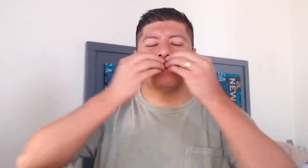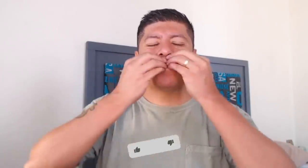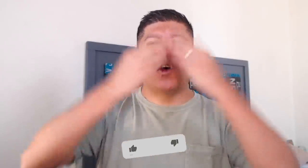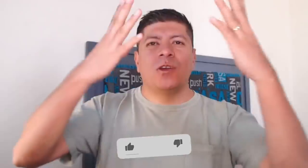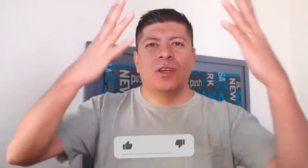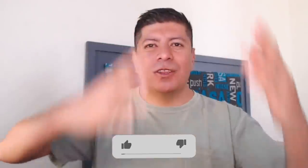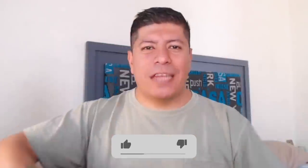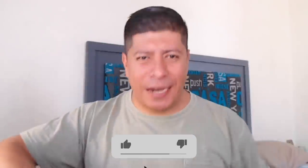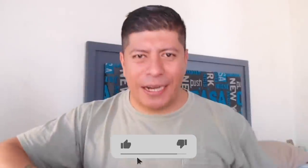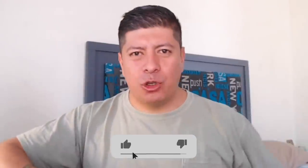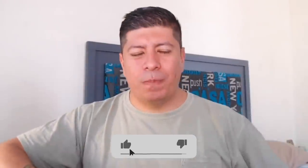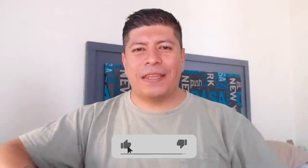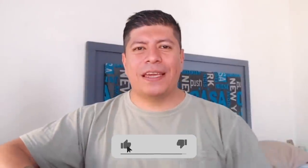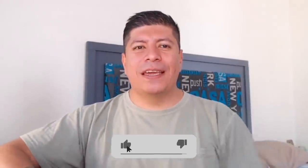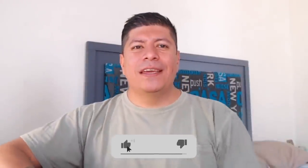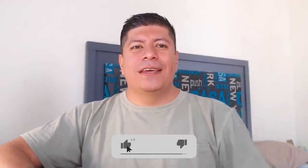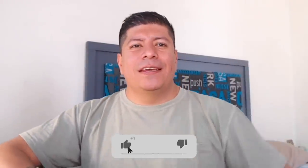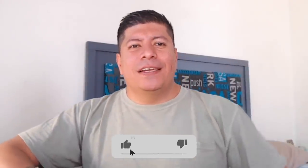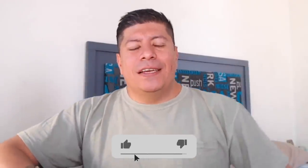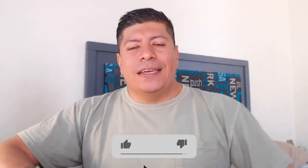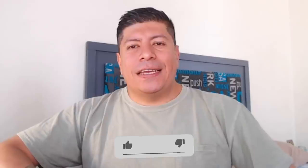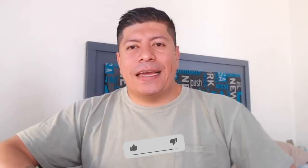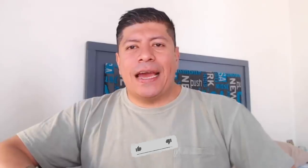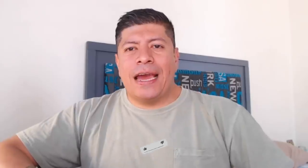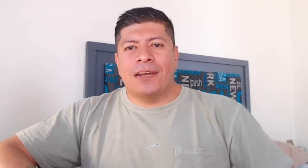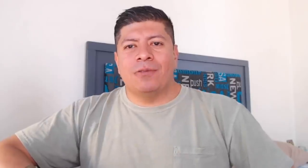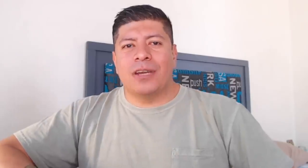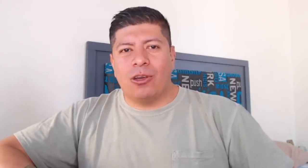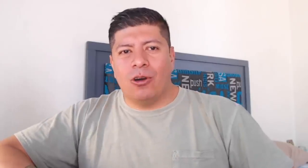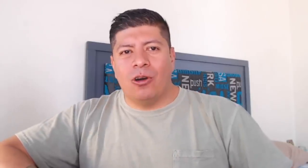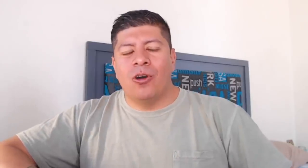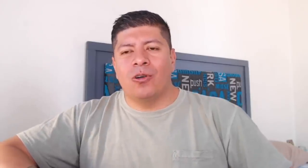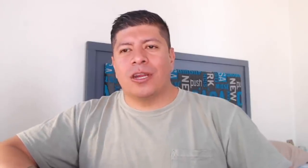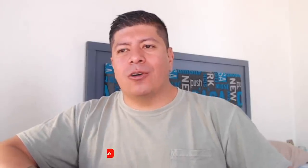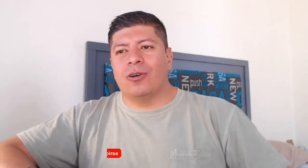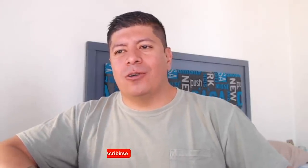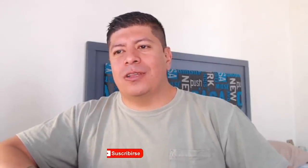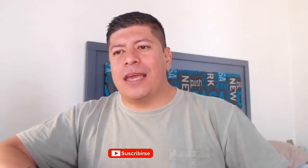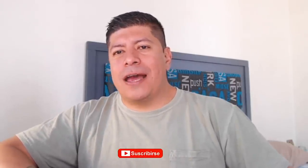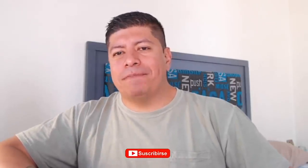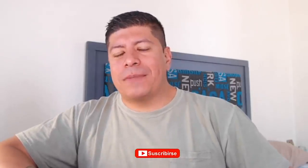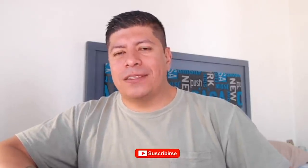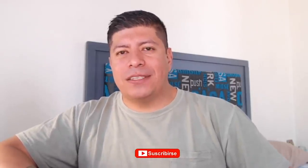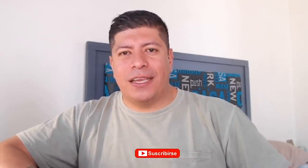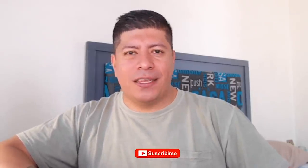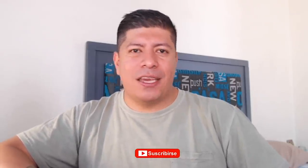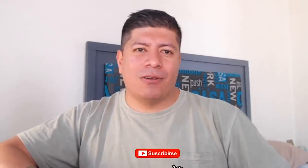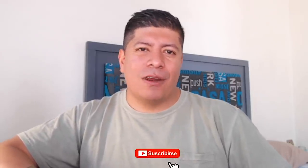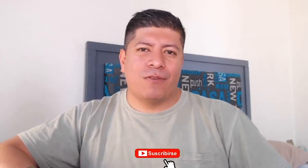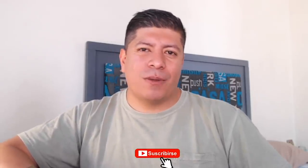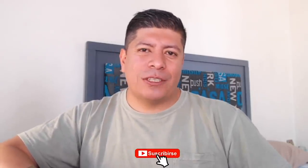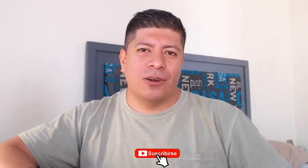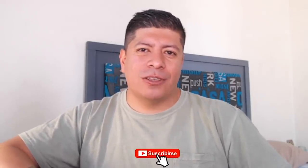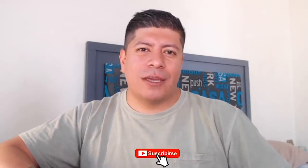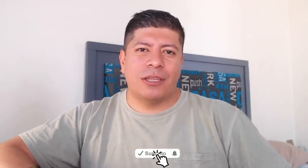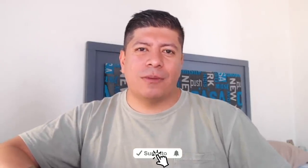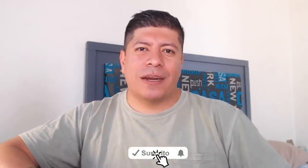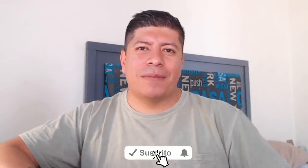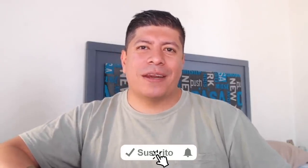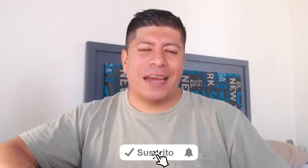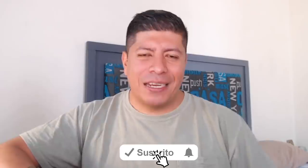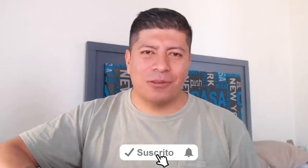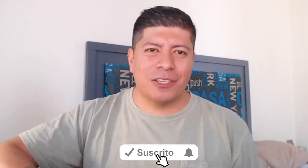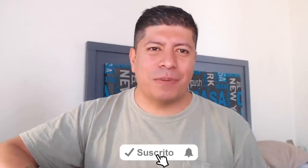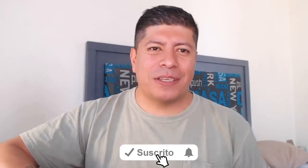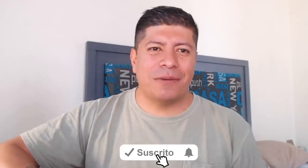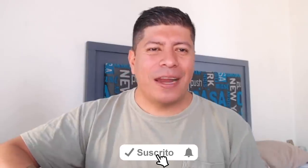vaya de rechupete. Que tengan un rico día. Antes de ir de lleno con la información, te invito para